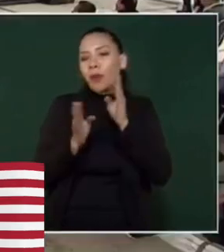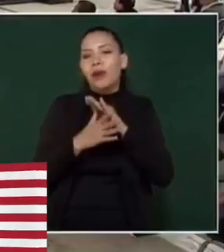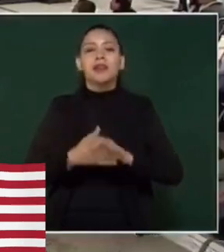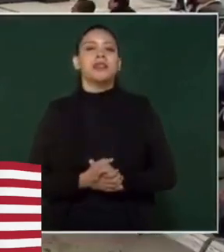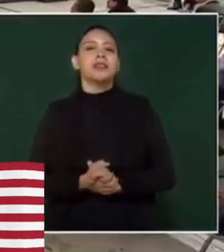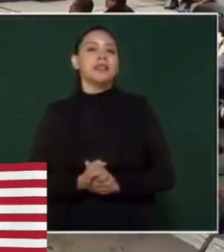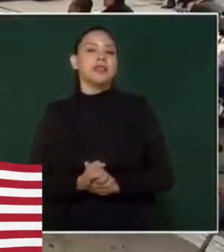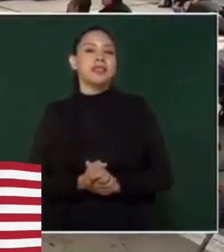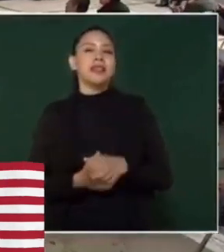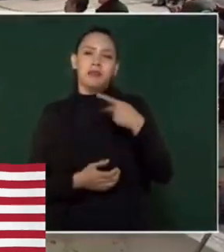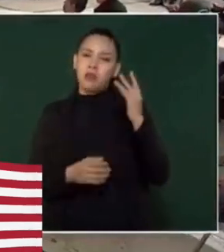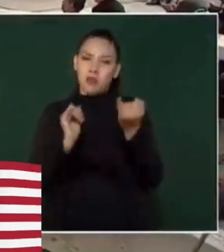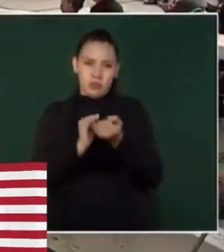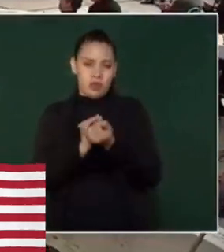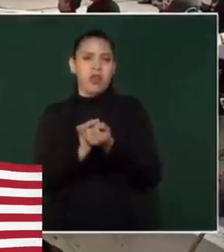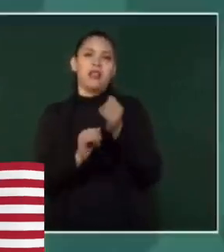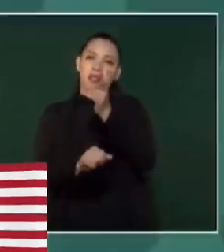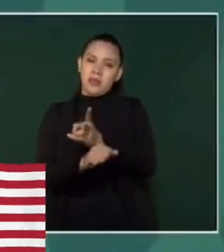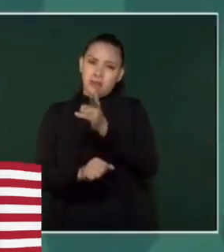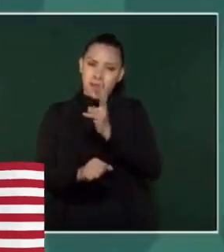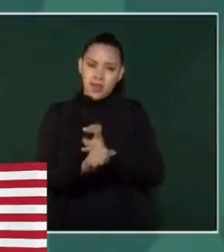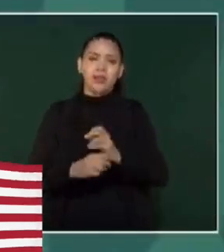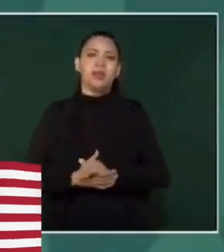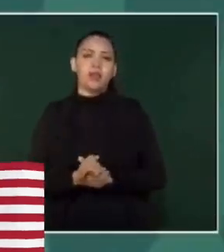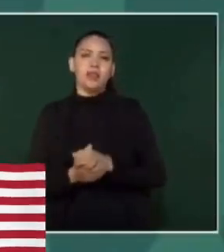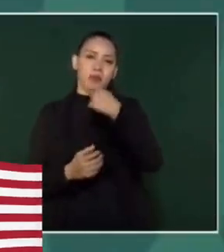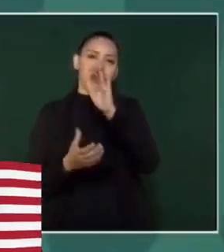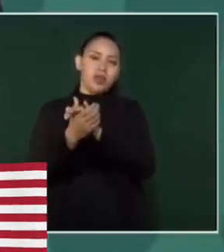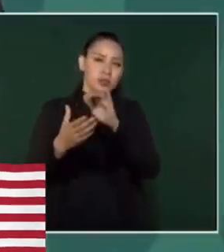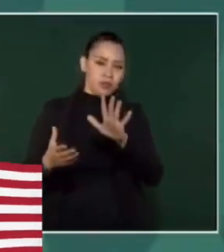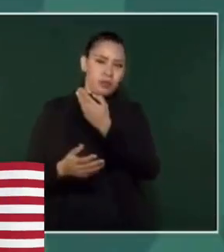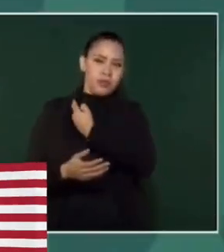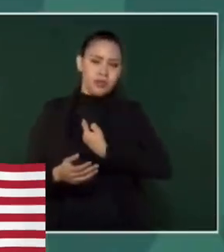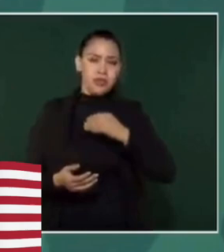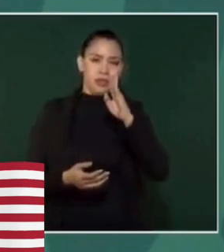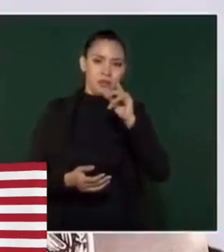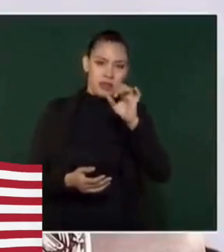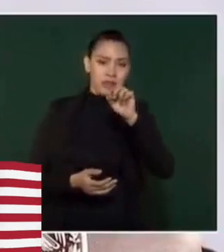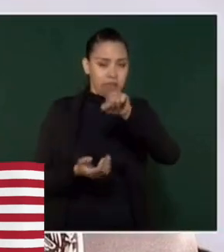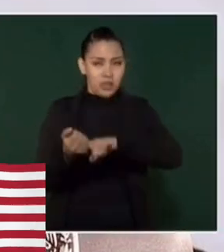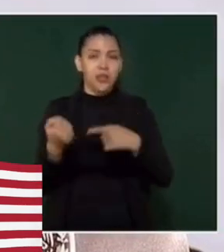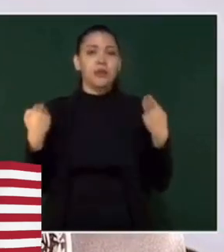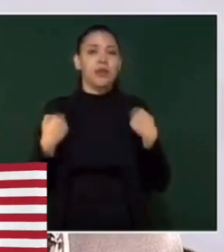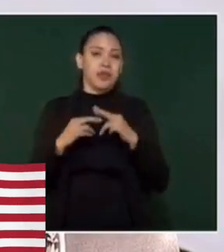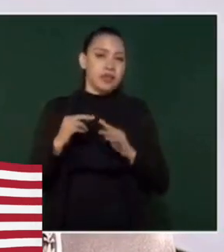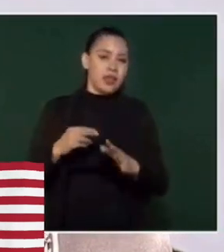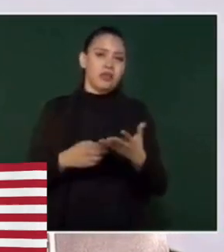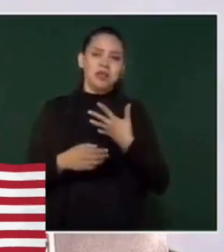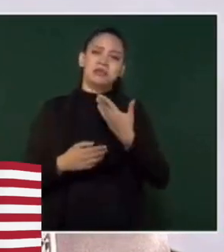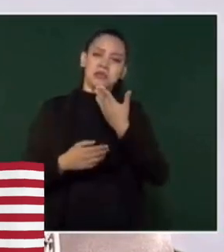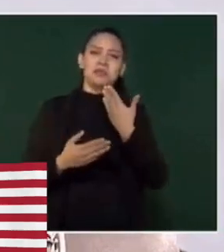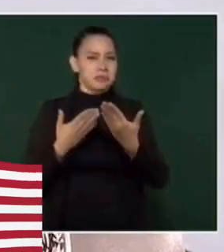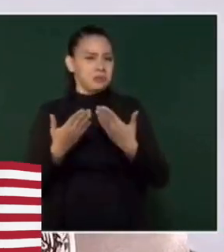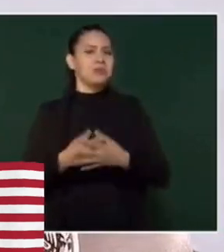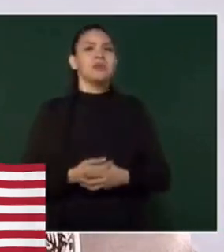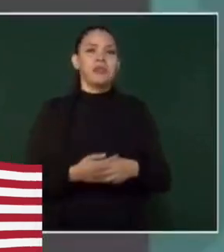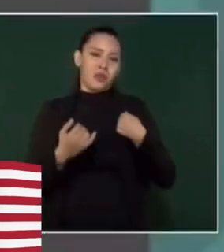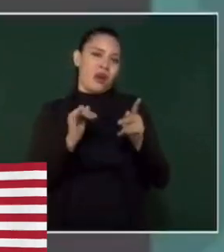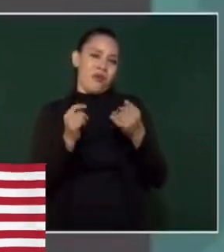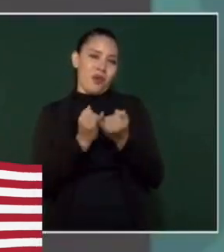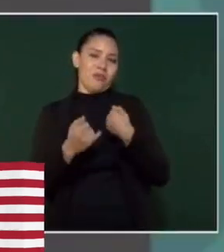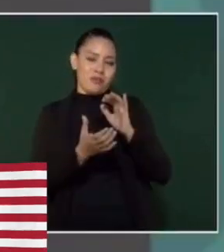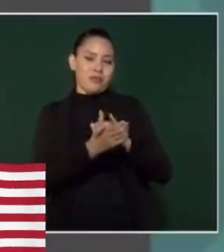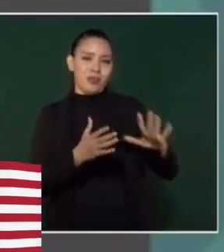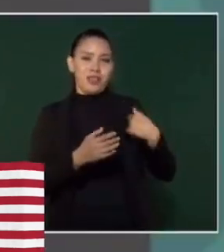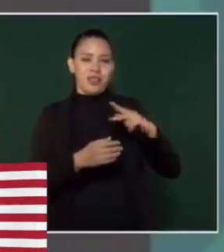más. Invitamos también a la señora del presidente Biden, que es maestra y que lleva buena relación con mi esposa,